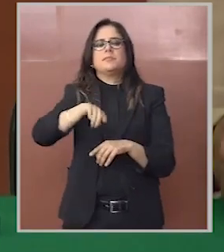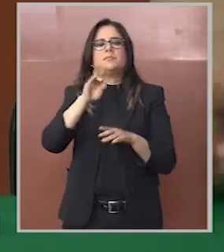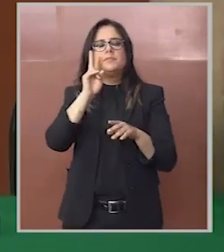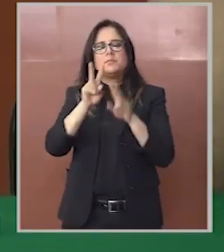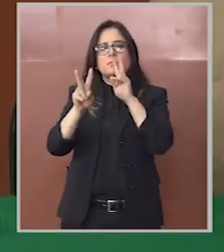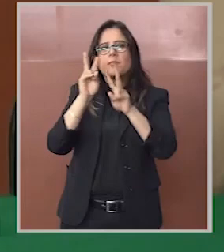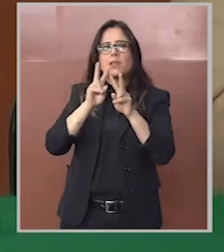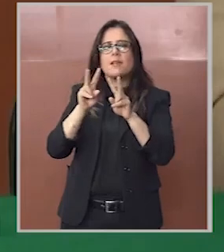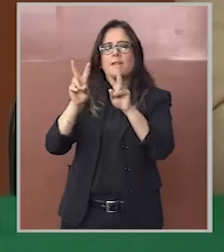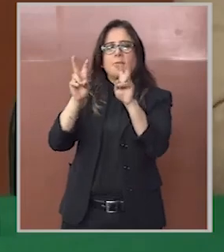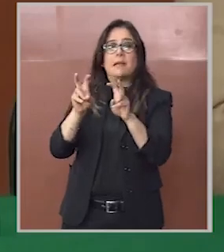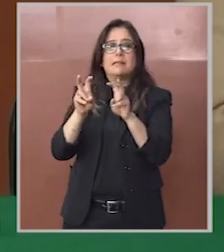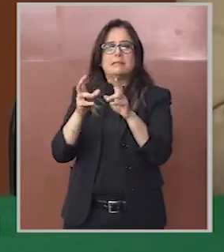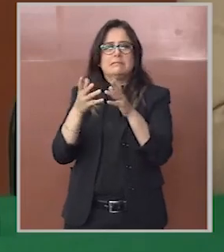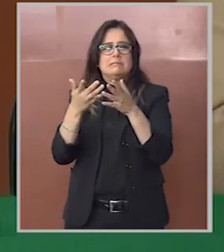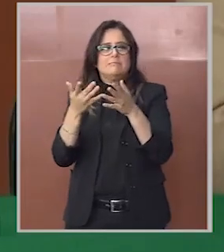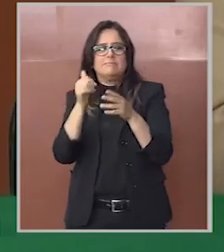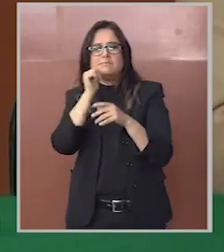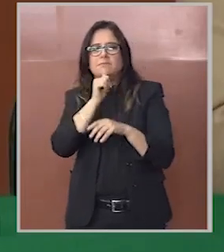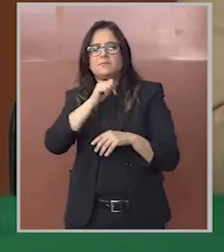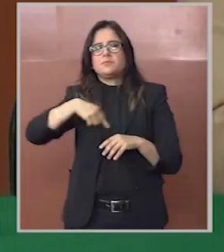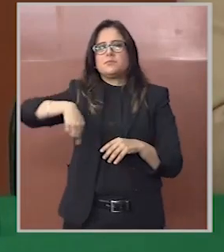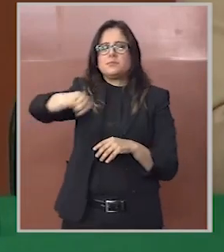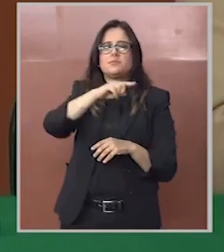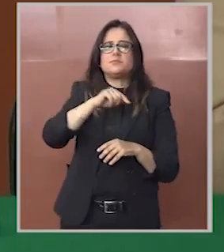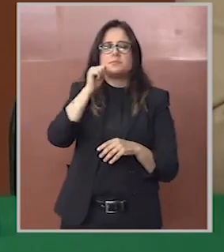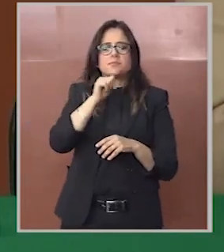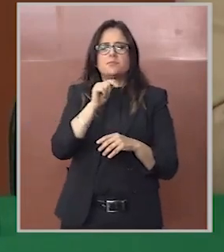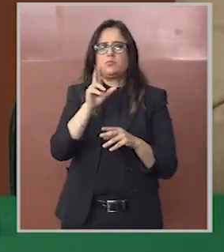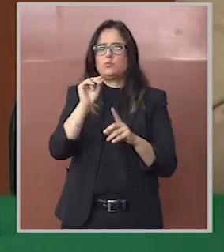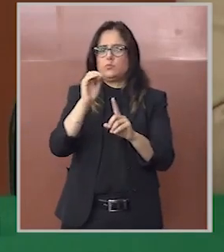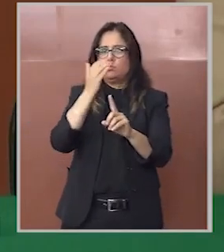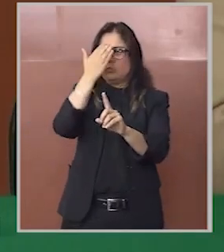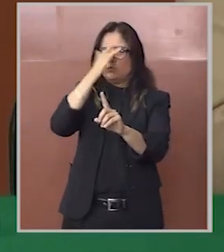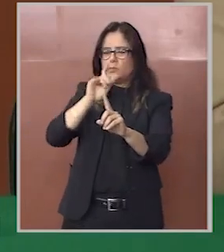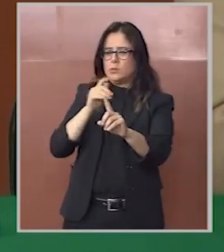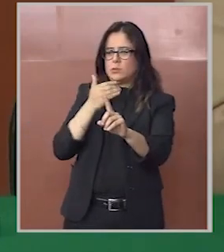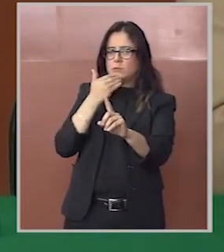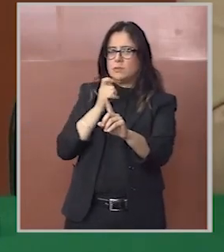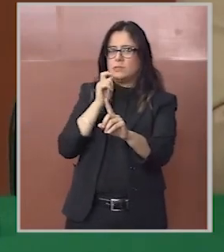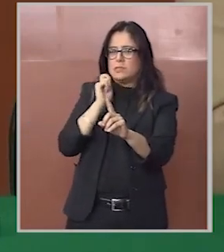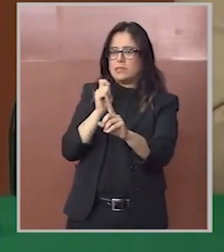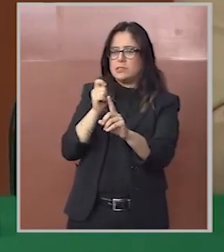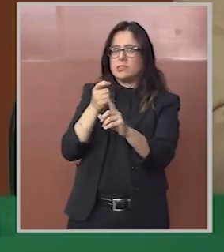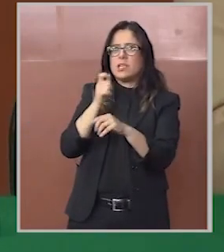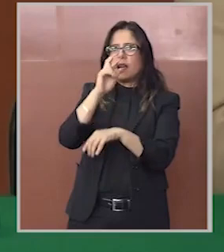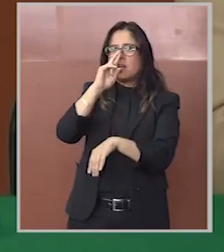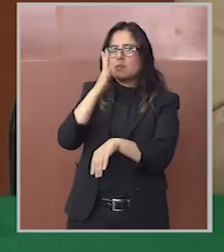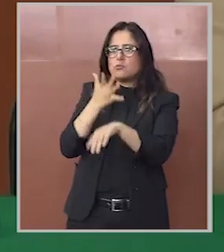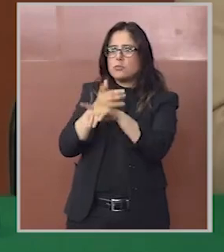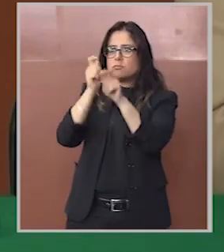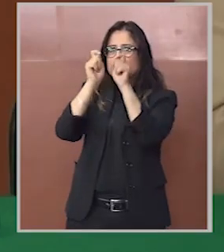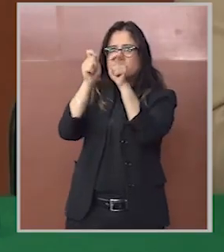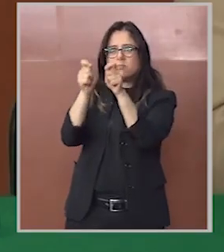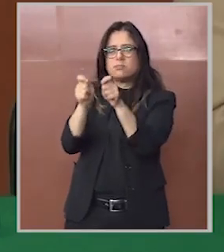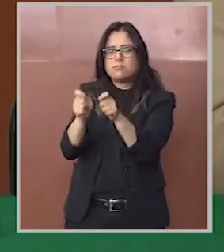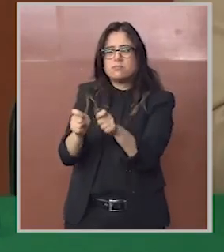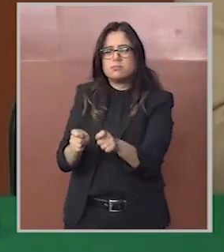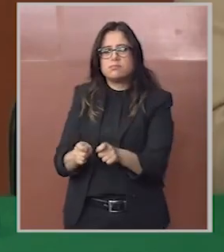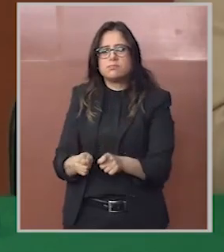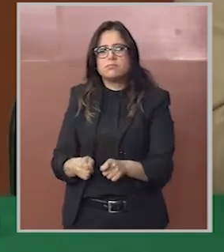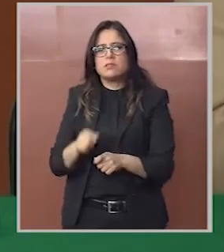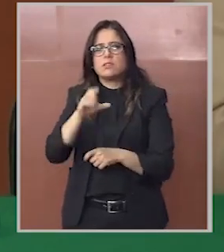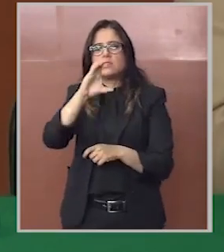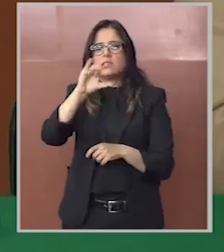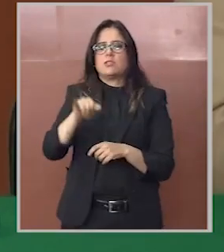este Porque de repente este se desconoce cuál cuáles de las funciones que pues que ejerce el consejo de la